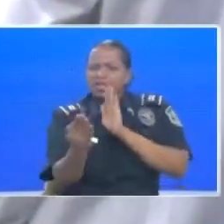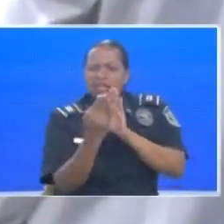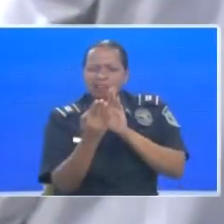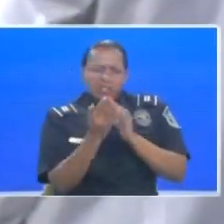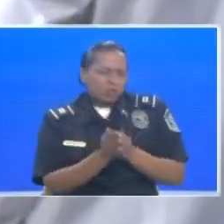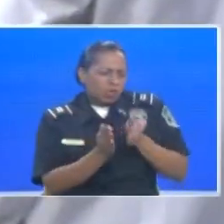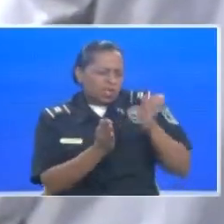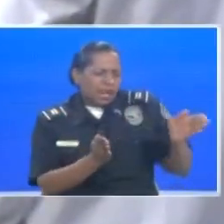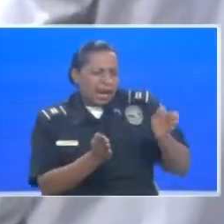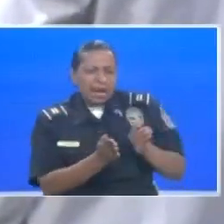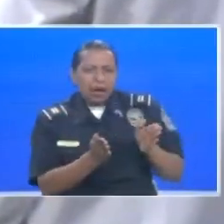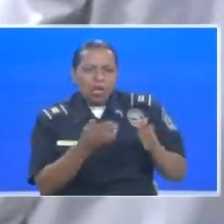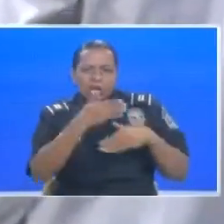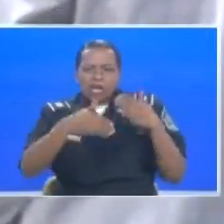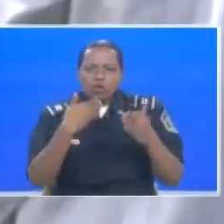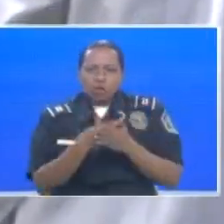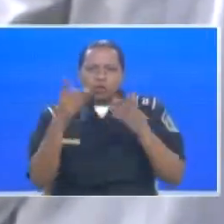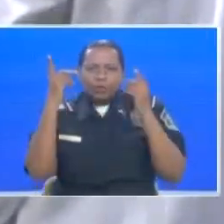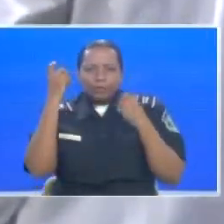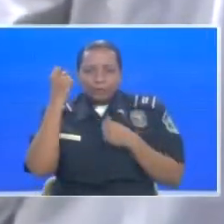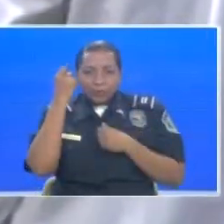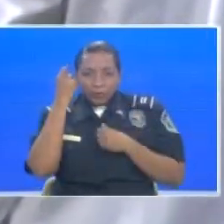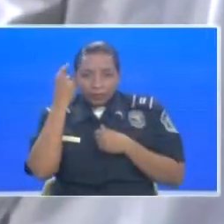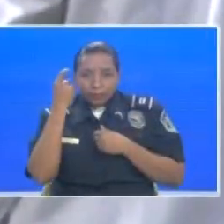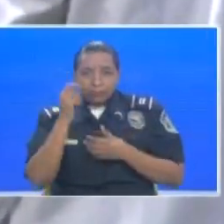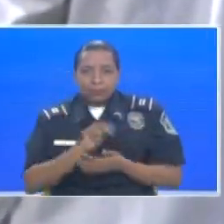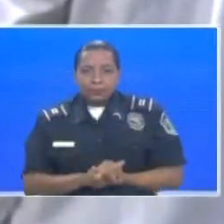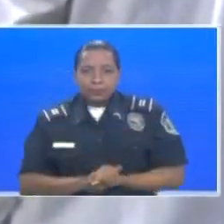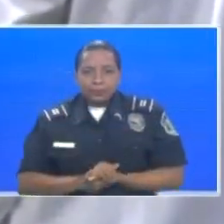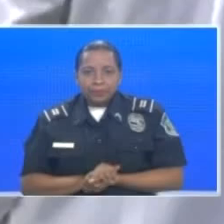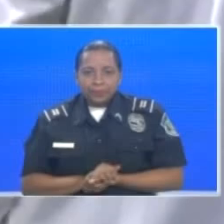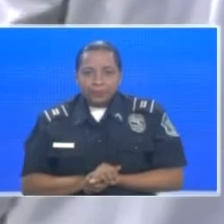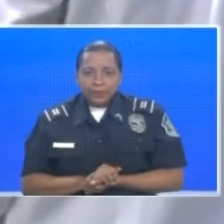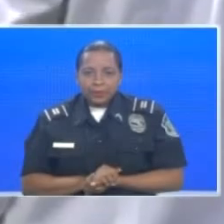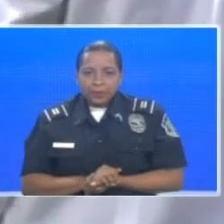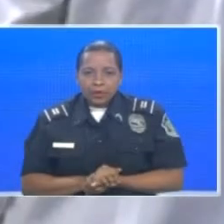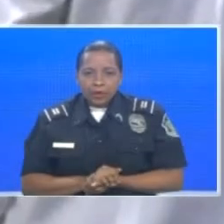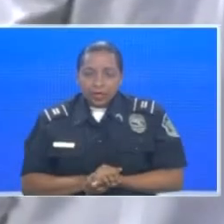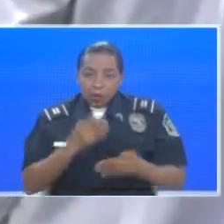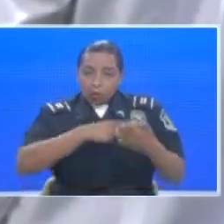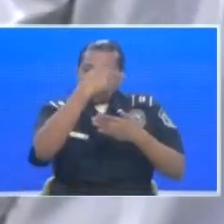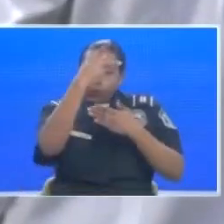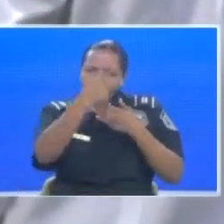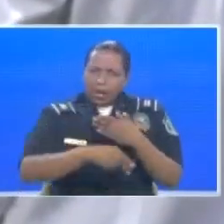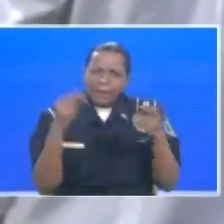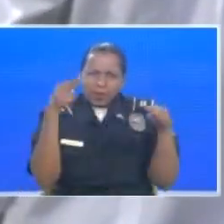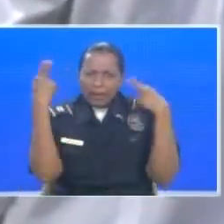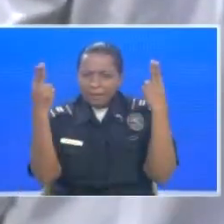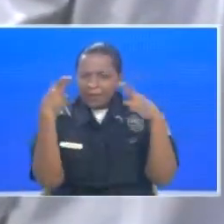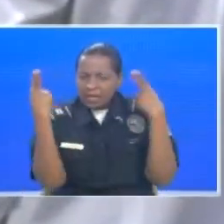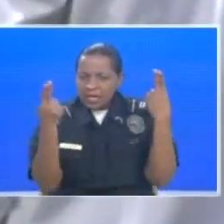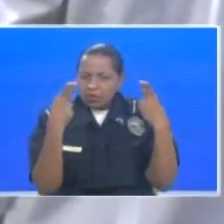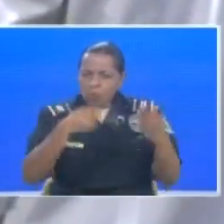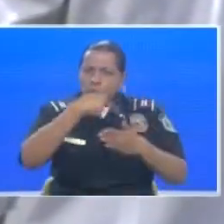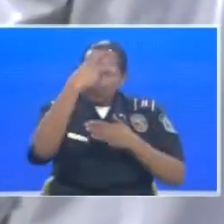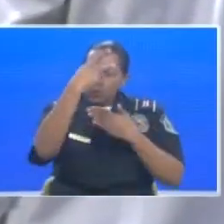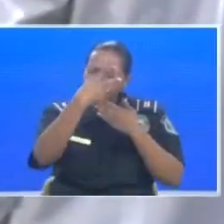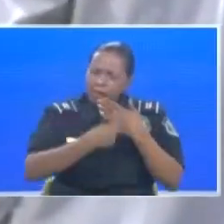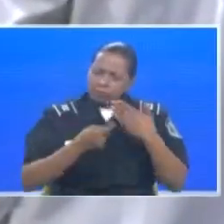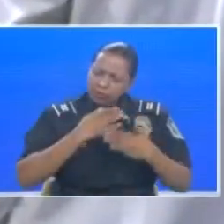atrás, preocuparnos de cada uno. Sea un programa de emergencia, un programa de